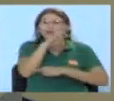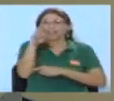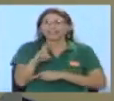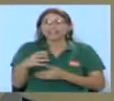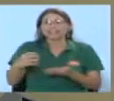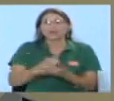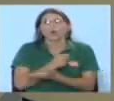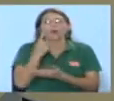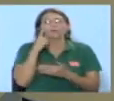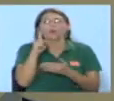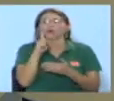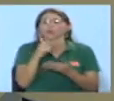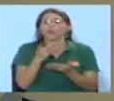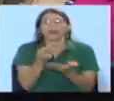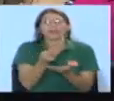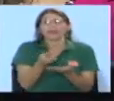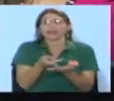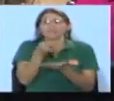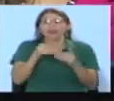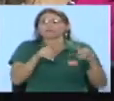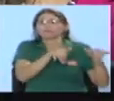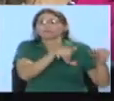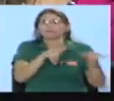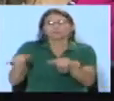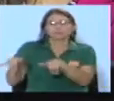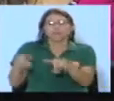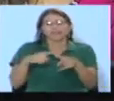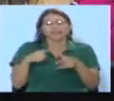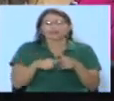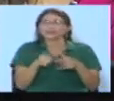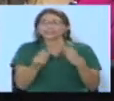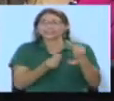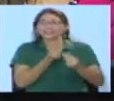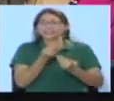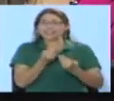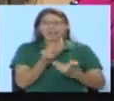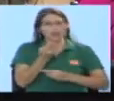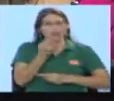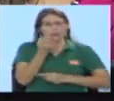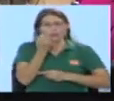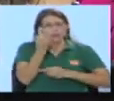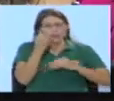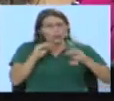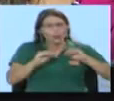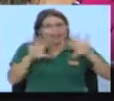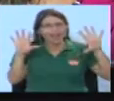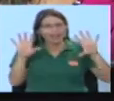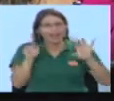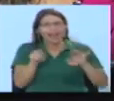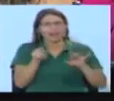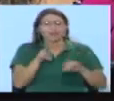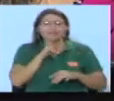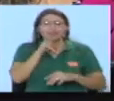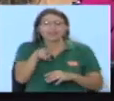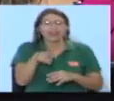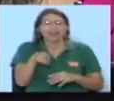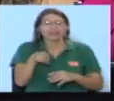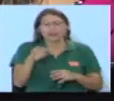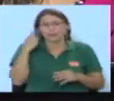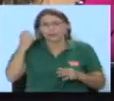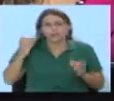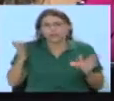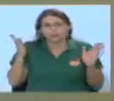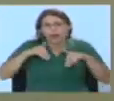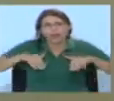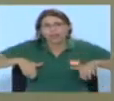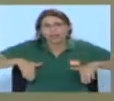se convierte. Entonces, no nos queda claro en realidad si el tema de, porque eso tampoco tenemos datos que nos puedan